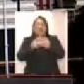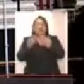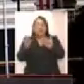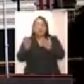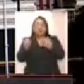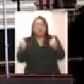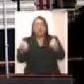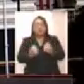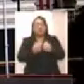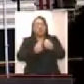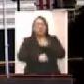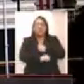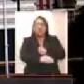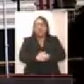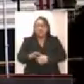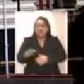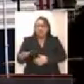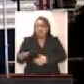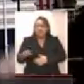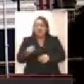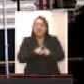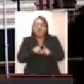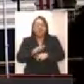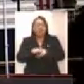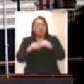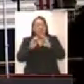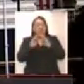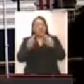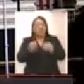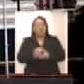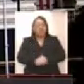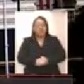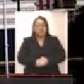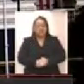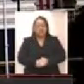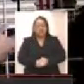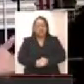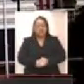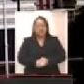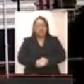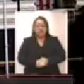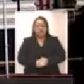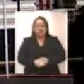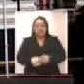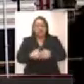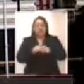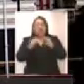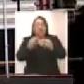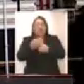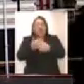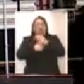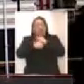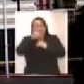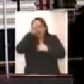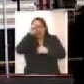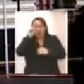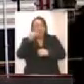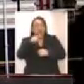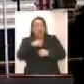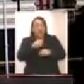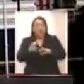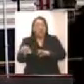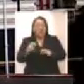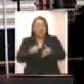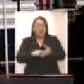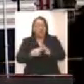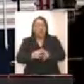los hijos y seguramente a toda la familia, y afecta a todas las familias del Perú. Si eso lo